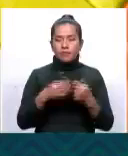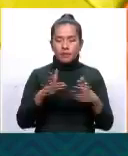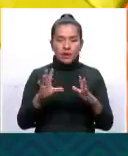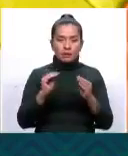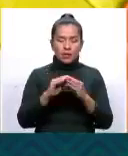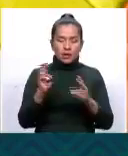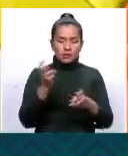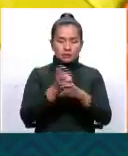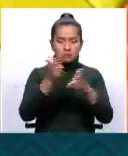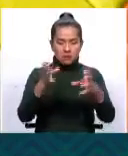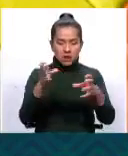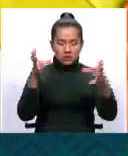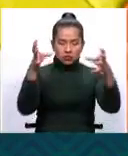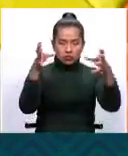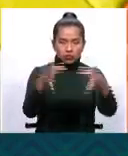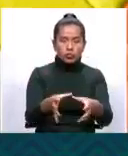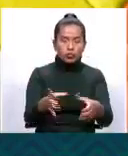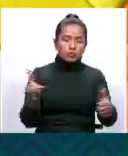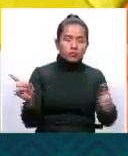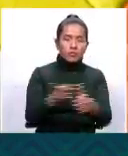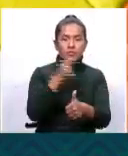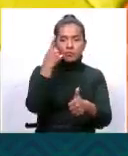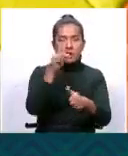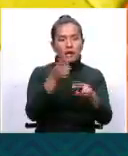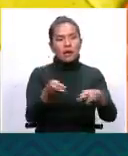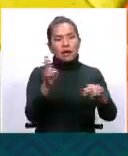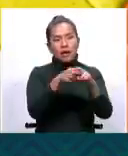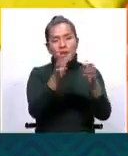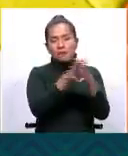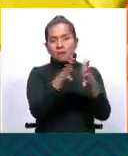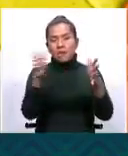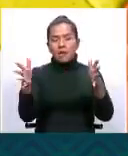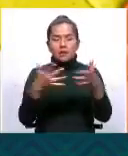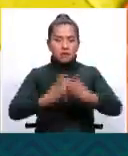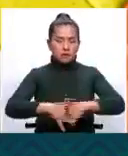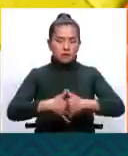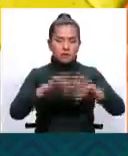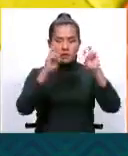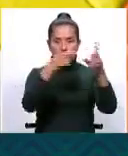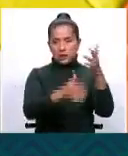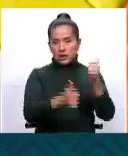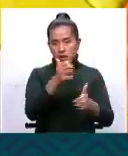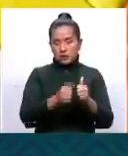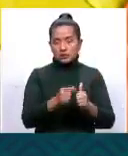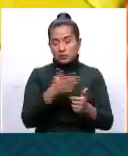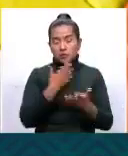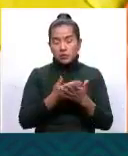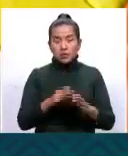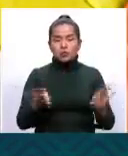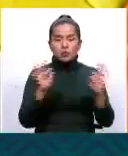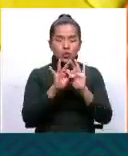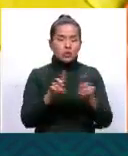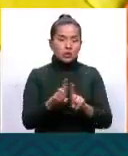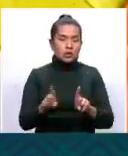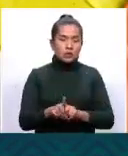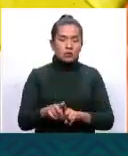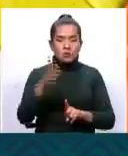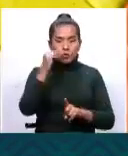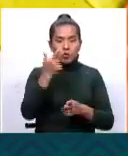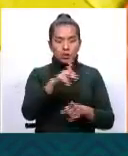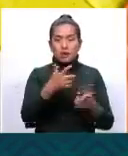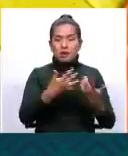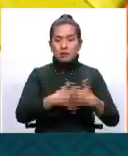poner la piedra fundamental respecto a la ampliación de lo que viene a ser la planta de leche. Creo que es muy importante porque esta